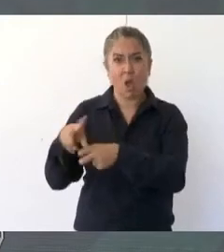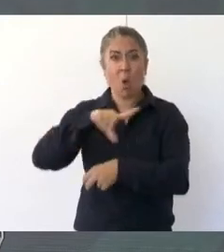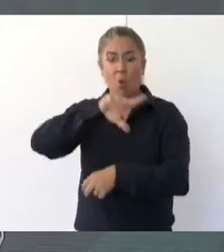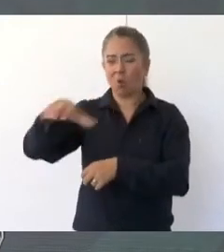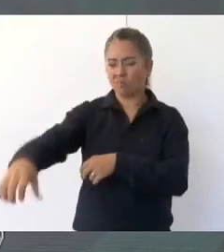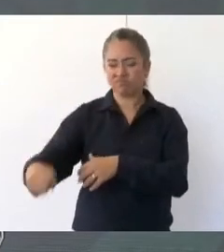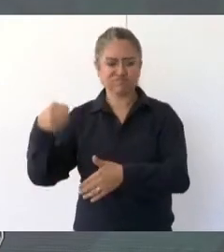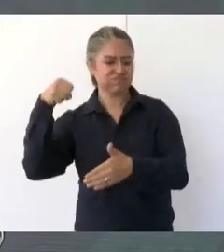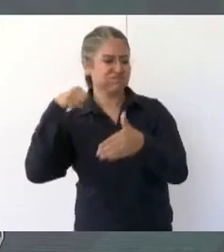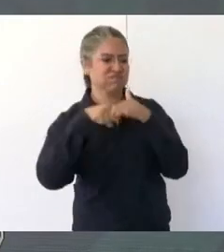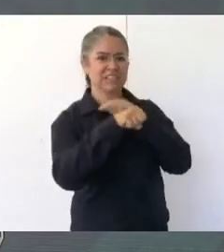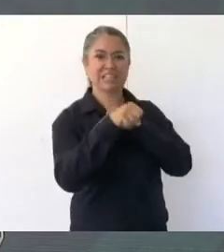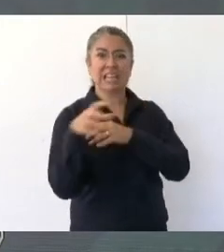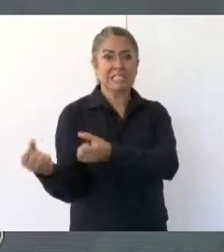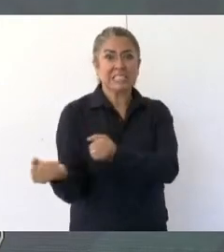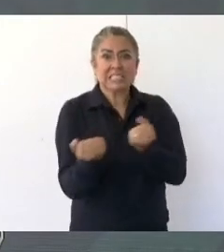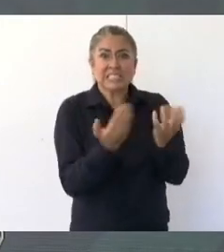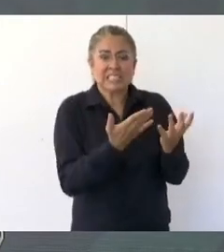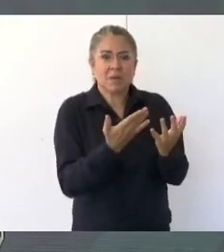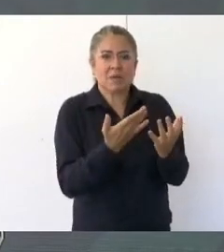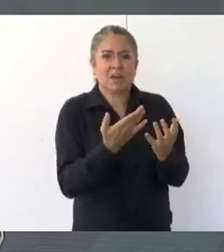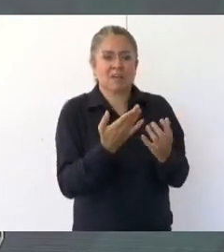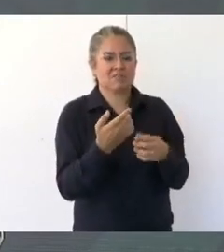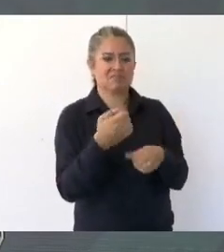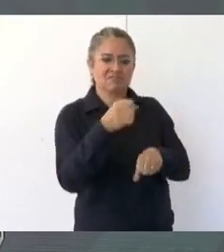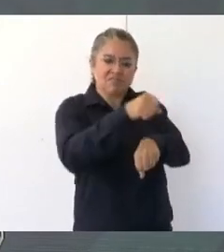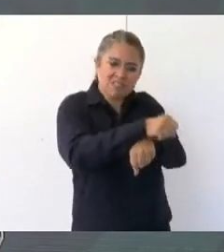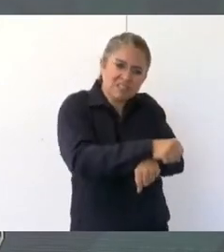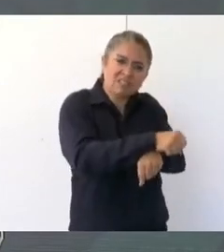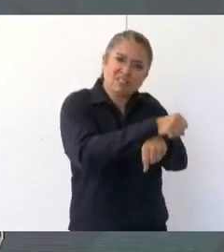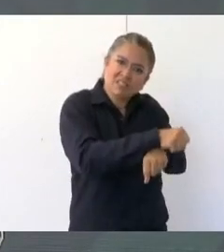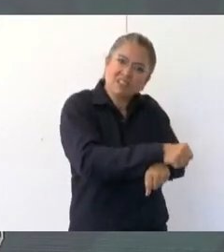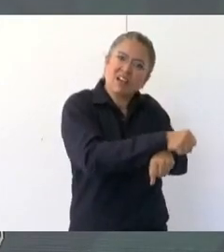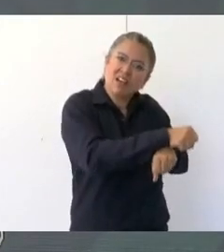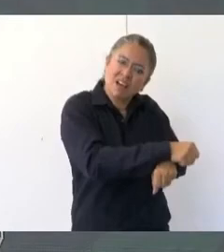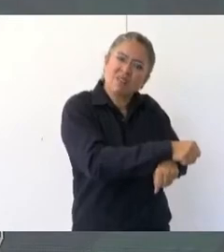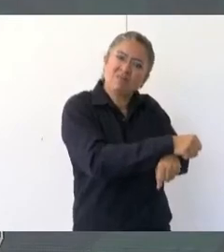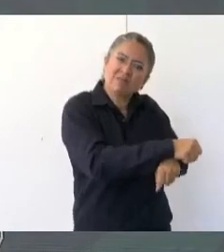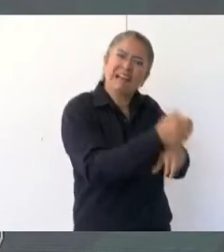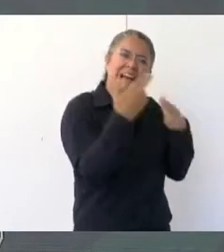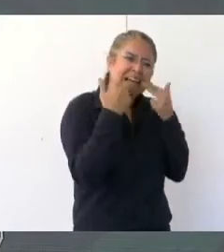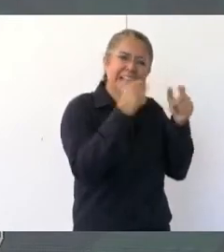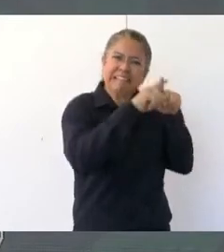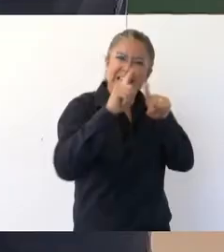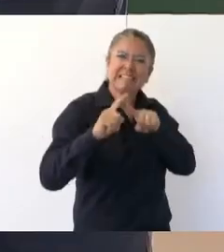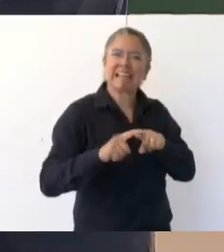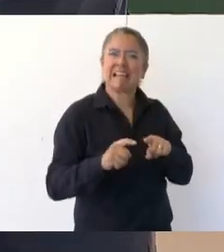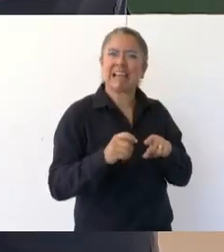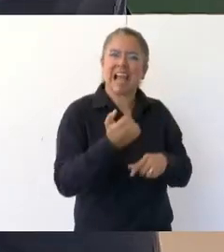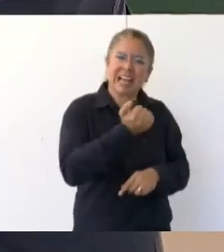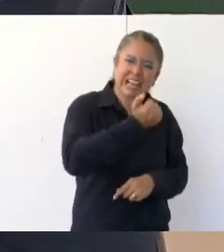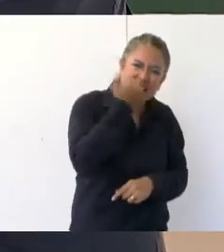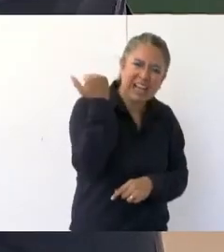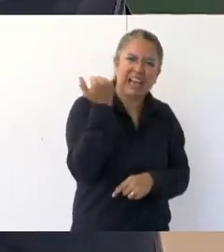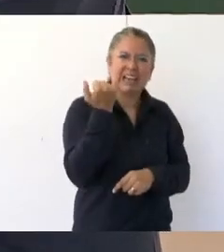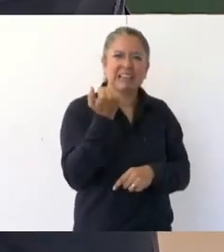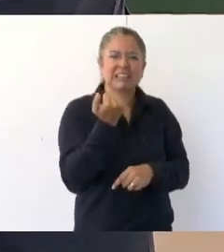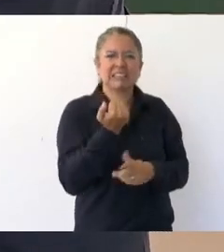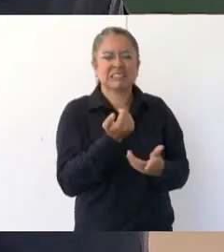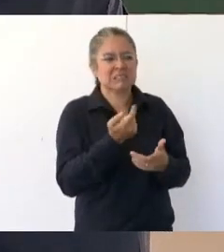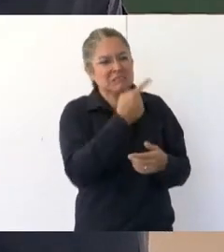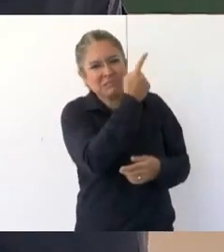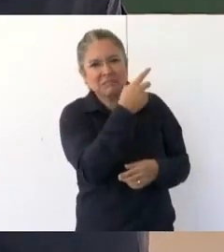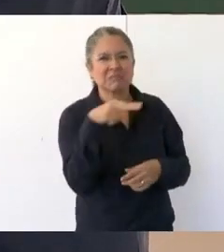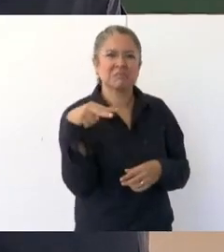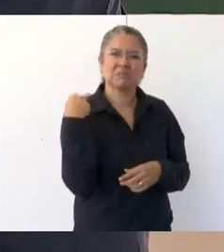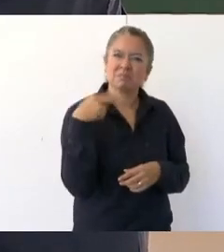como esclavos en las haciendas cañeras, enequeneras de